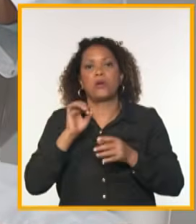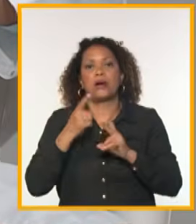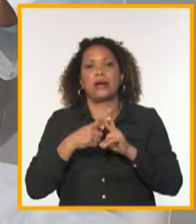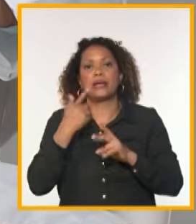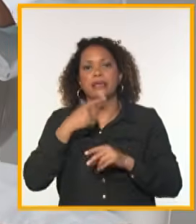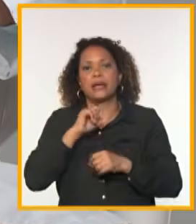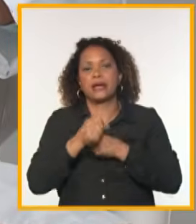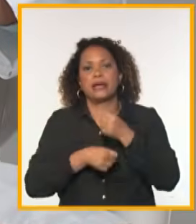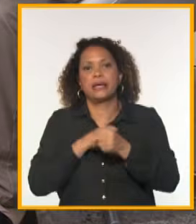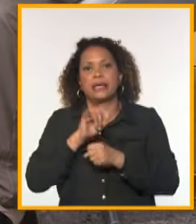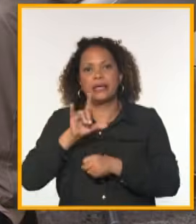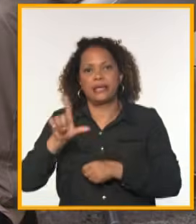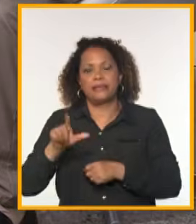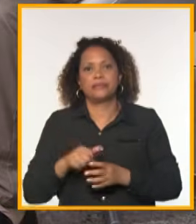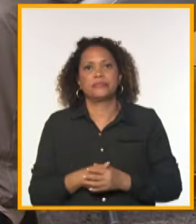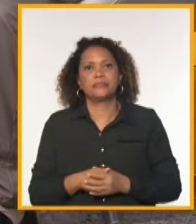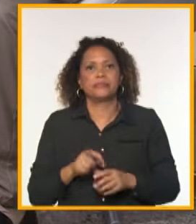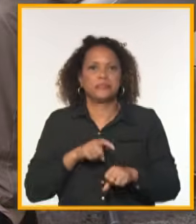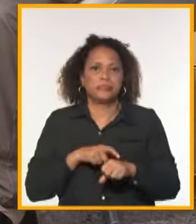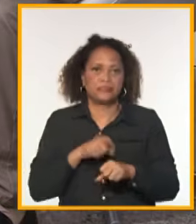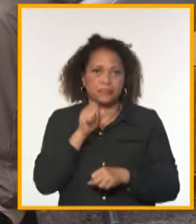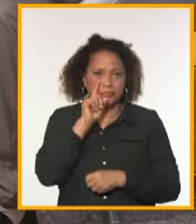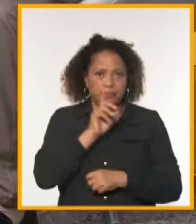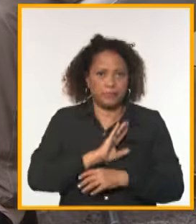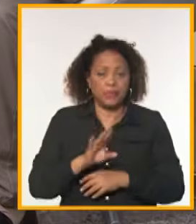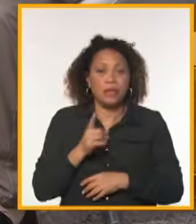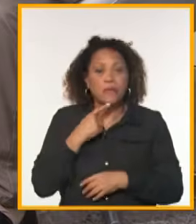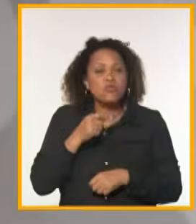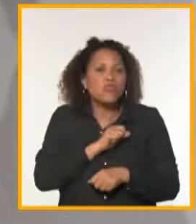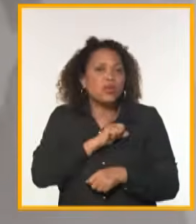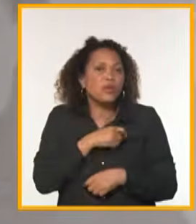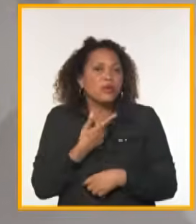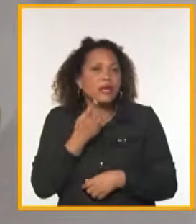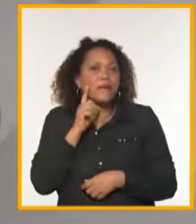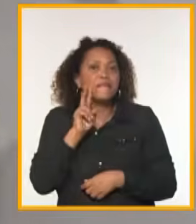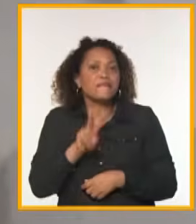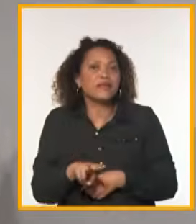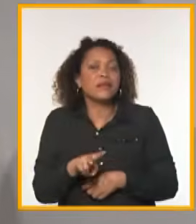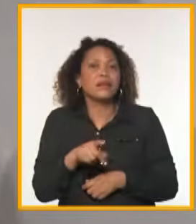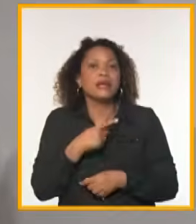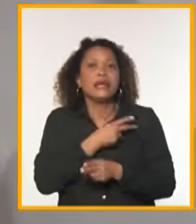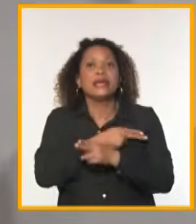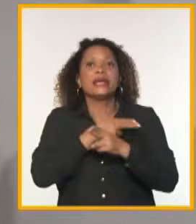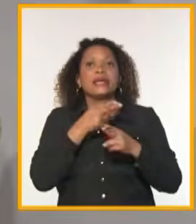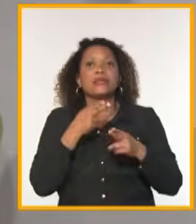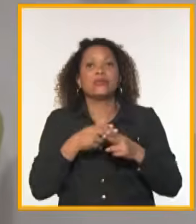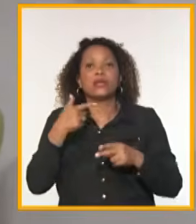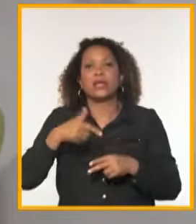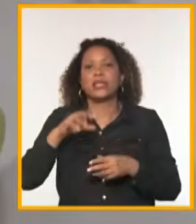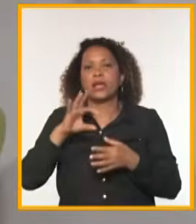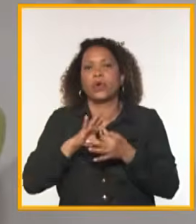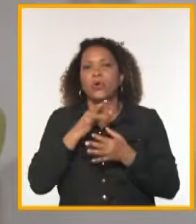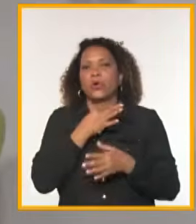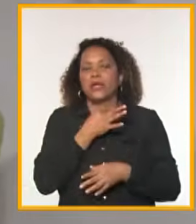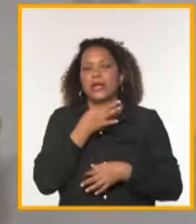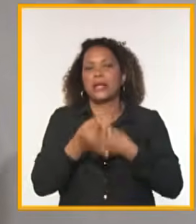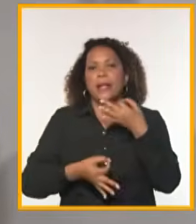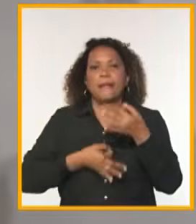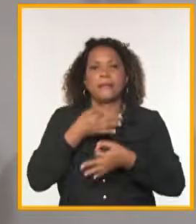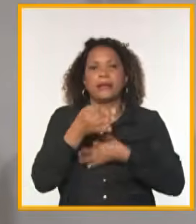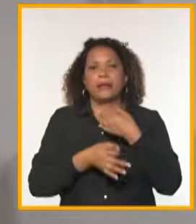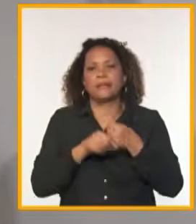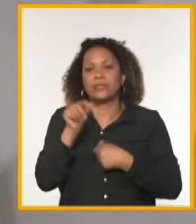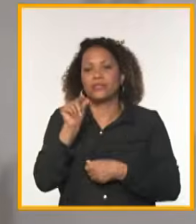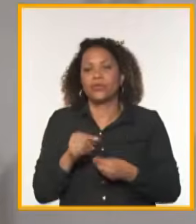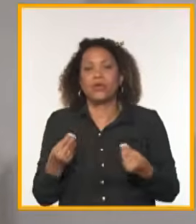estos temas. Se nos acaba el tiempo, pero yo quiero que oigamos la historia de Jorge contada por quienes le